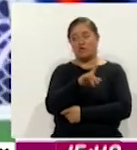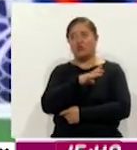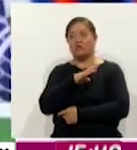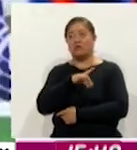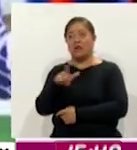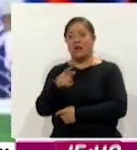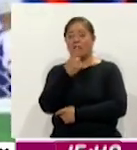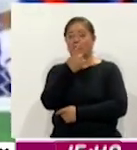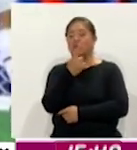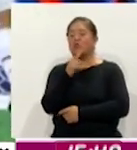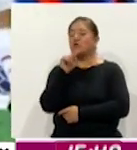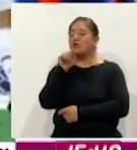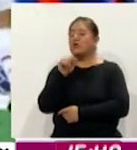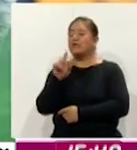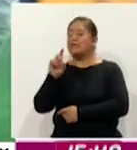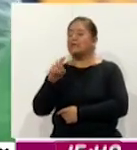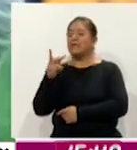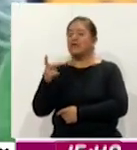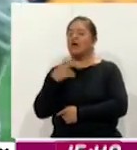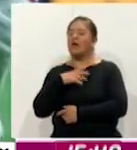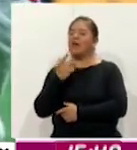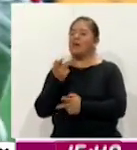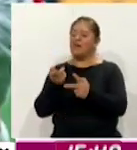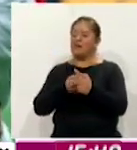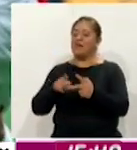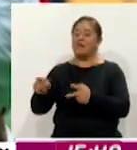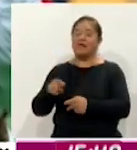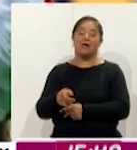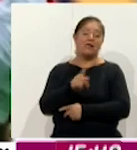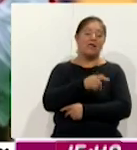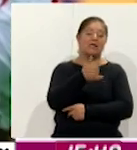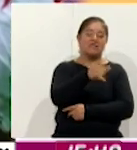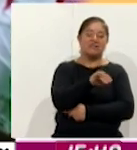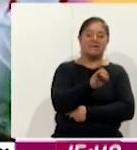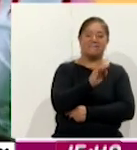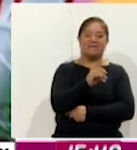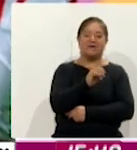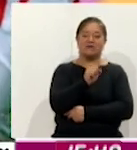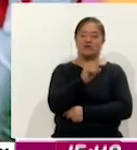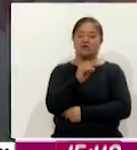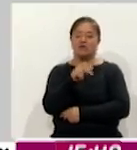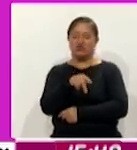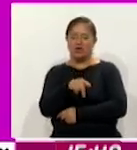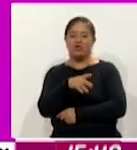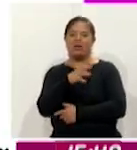32, mientras que Jefferson Lerma amplió la ventaja casi al final del primer tiempo.